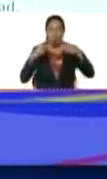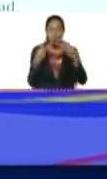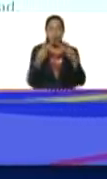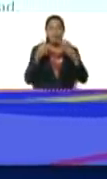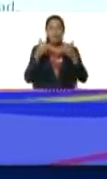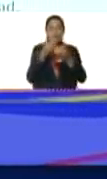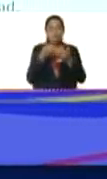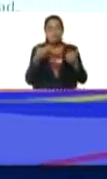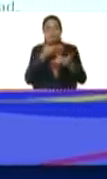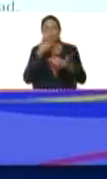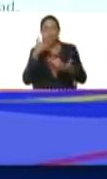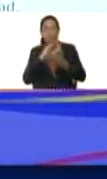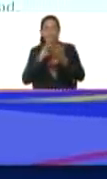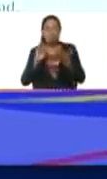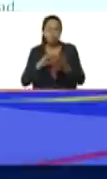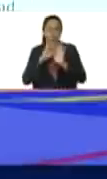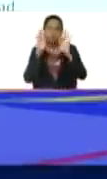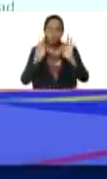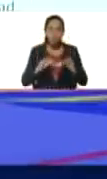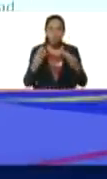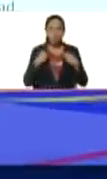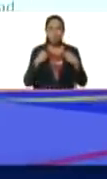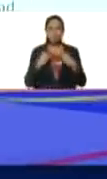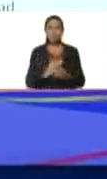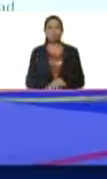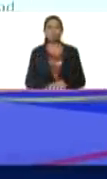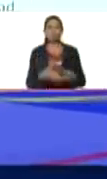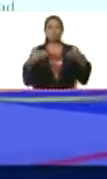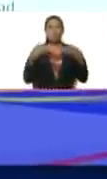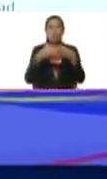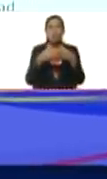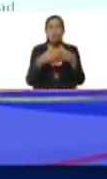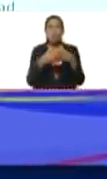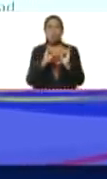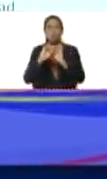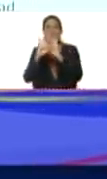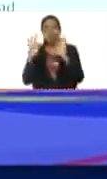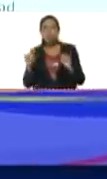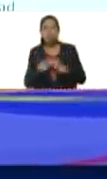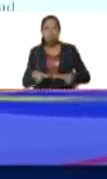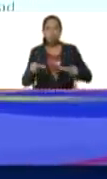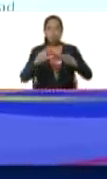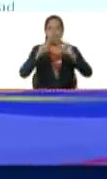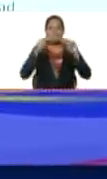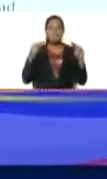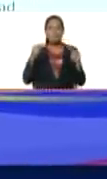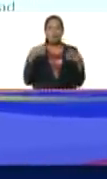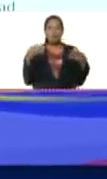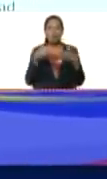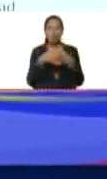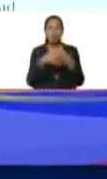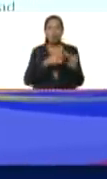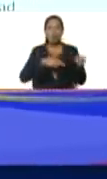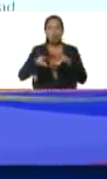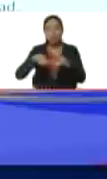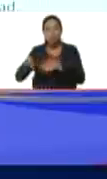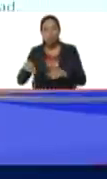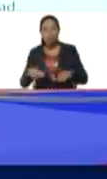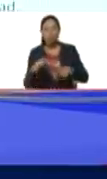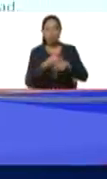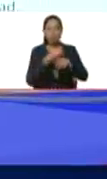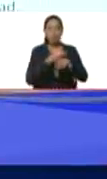hemos conformado un equipo mínimo de trabajo por cada uno de los cuadrantes de paz que denominamos el equipo coordinador de los